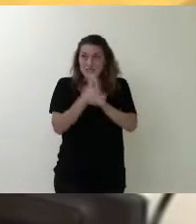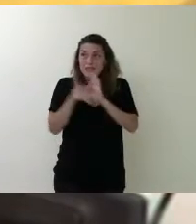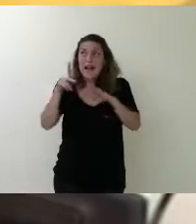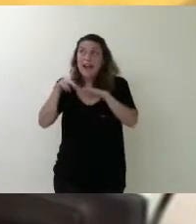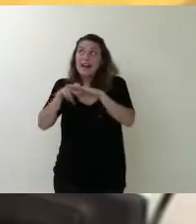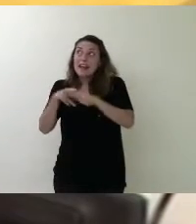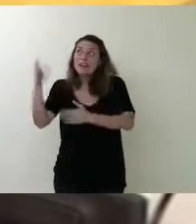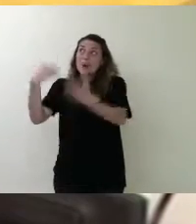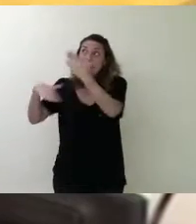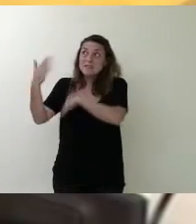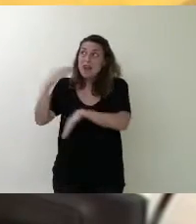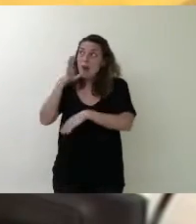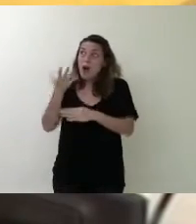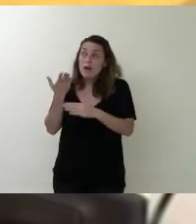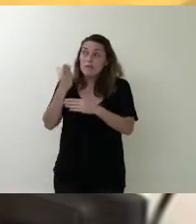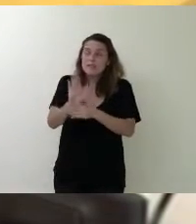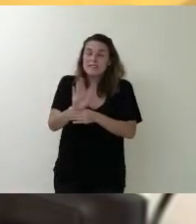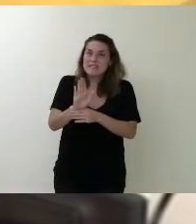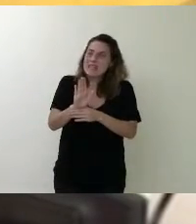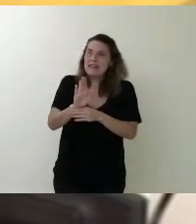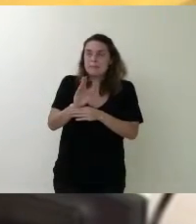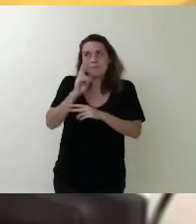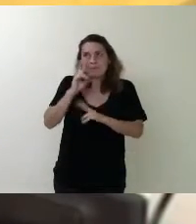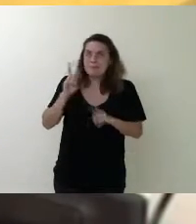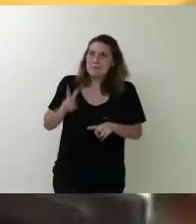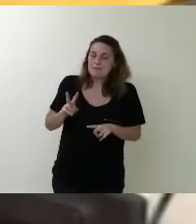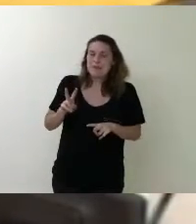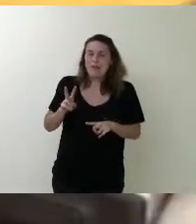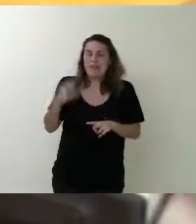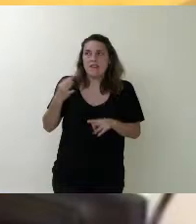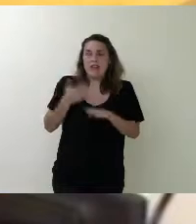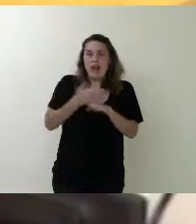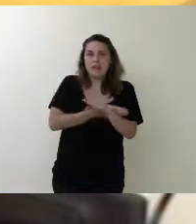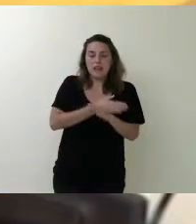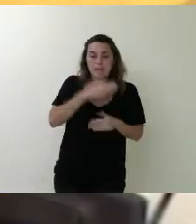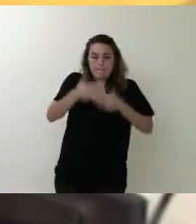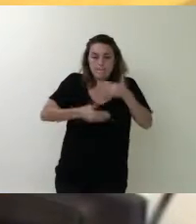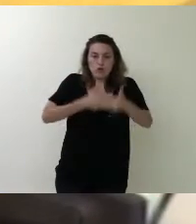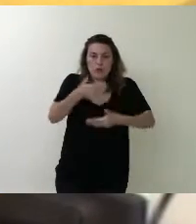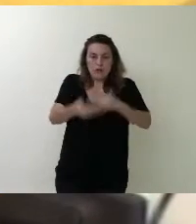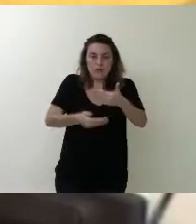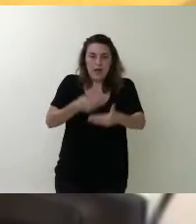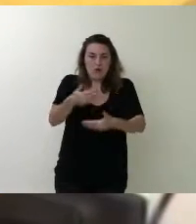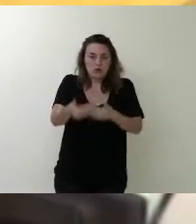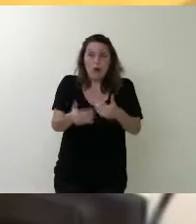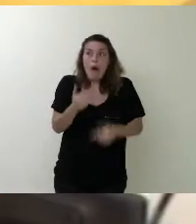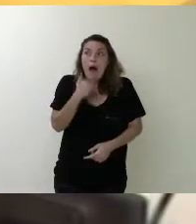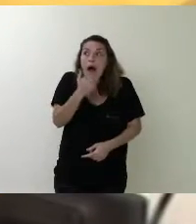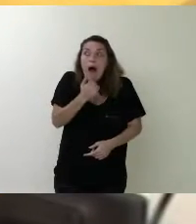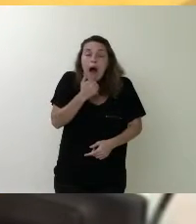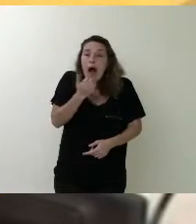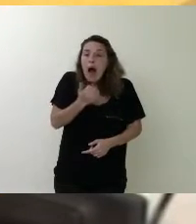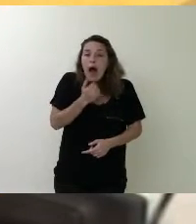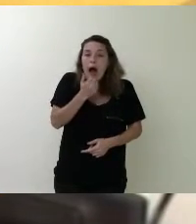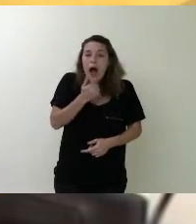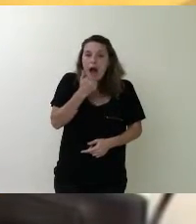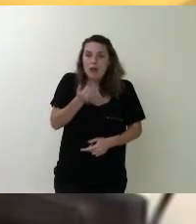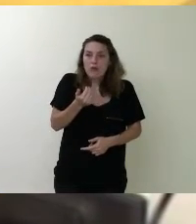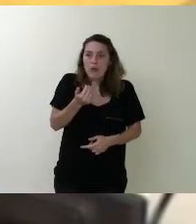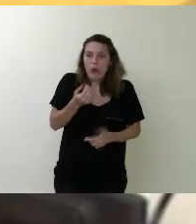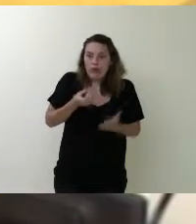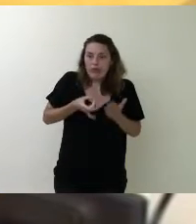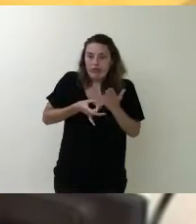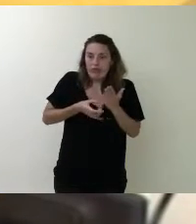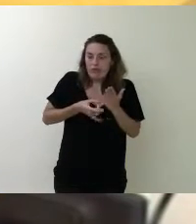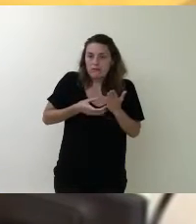ejercicios pasados sin que haya pasado por un procedimiento de, por lo menos, garantista,